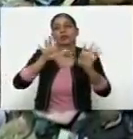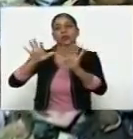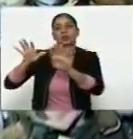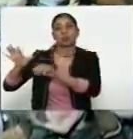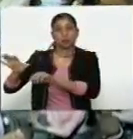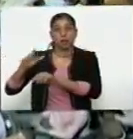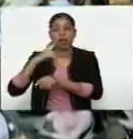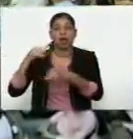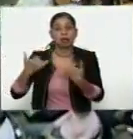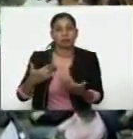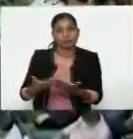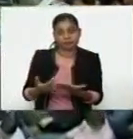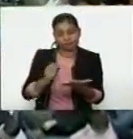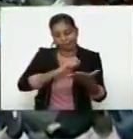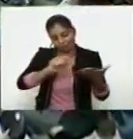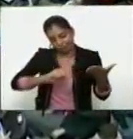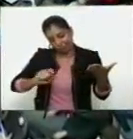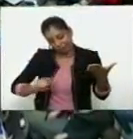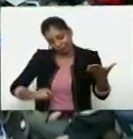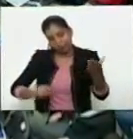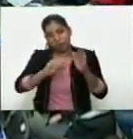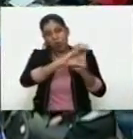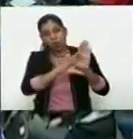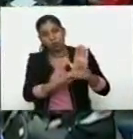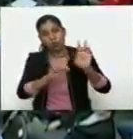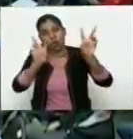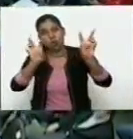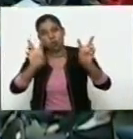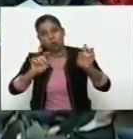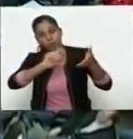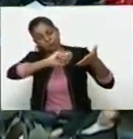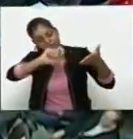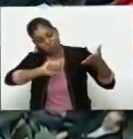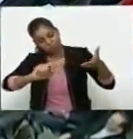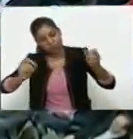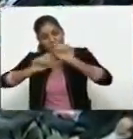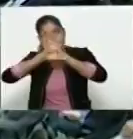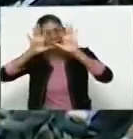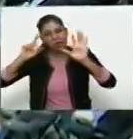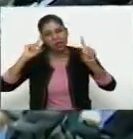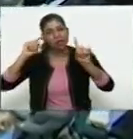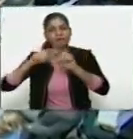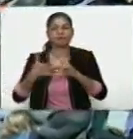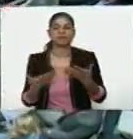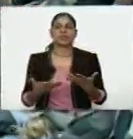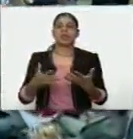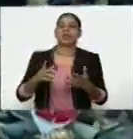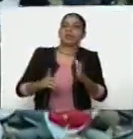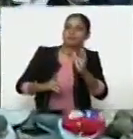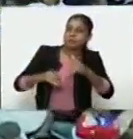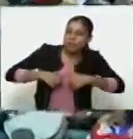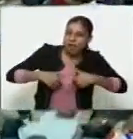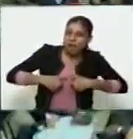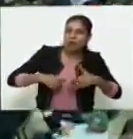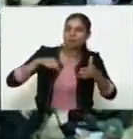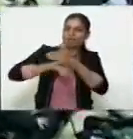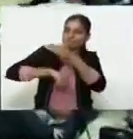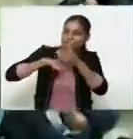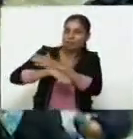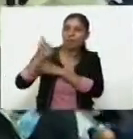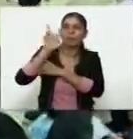1999. Y definitivamente quedar claro que luchamos por construir una nación libre de